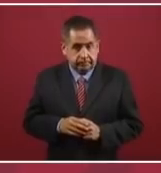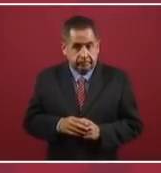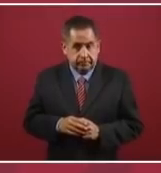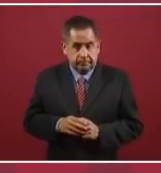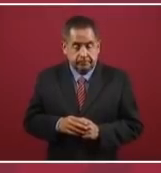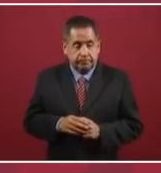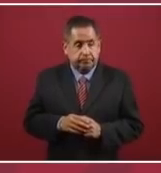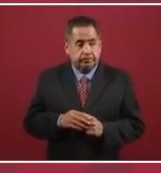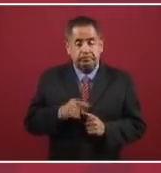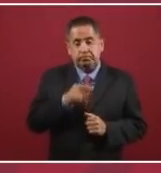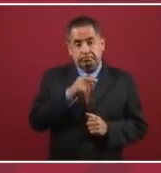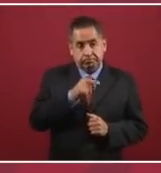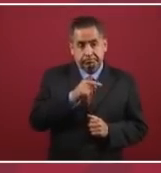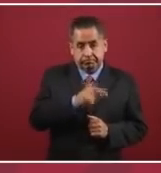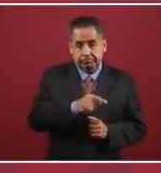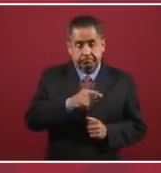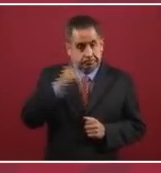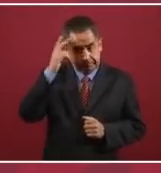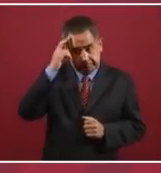derroca